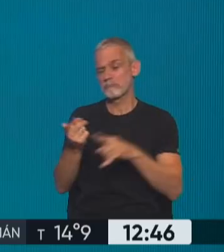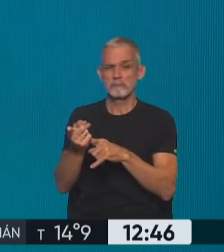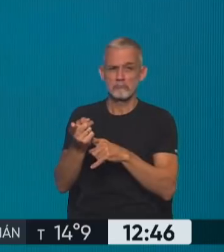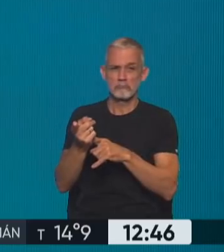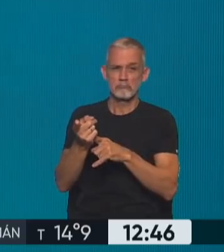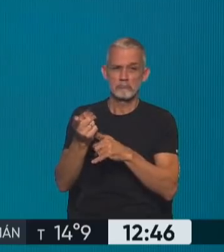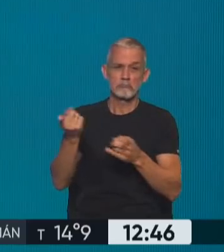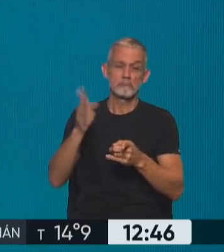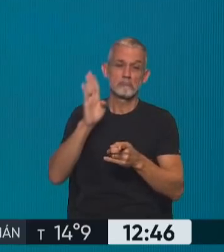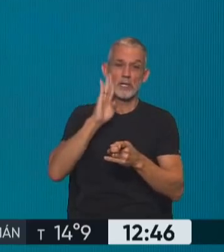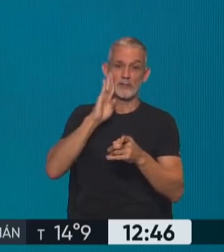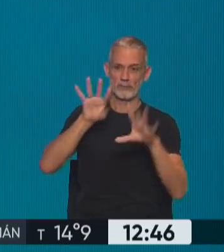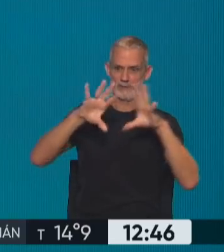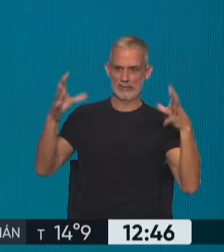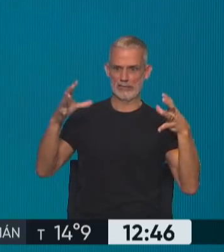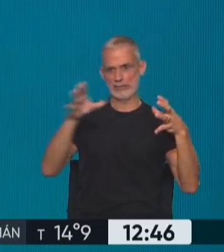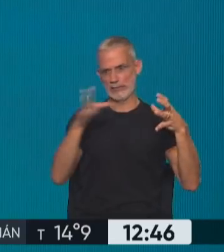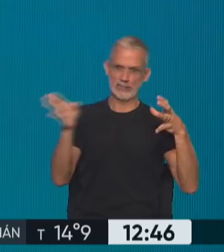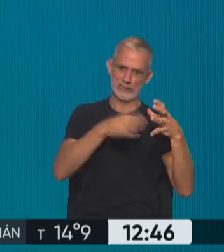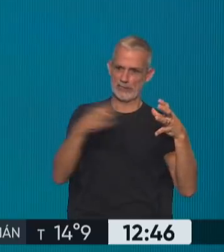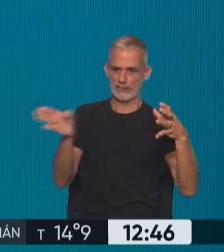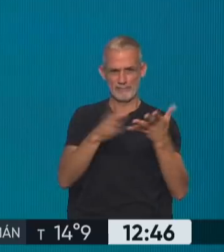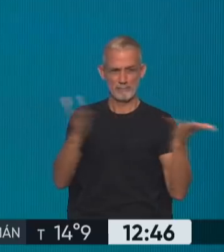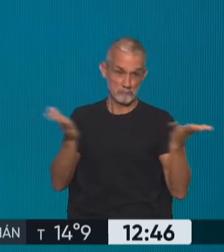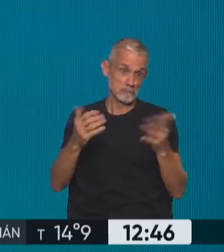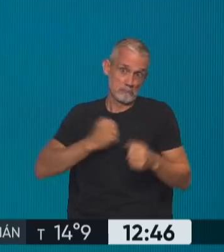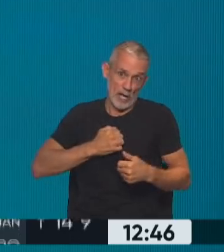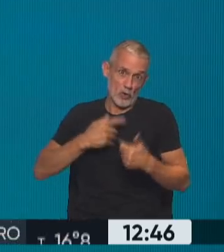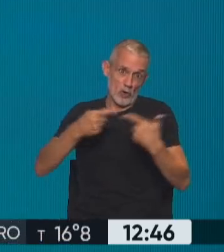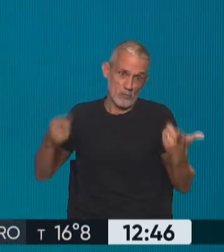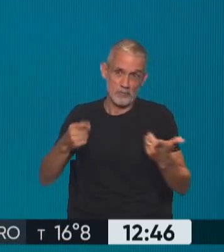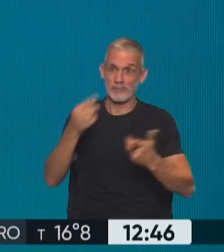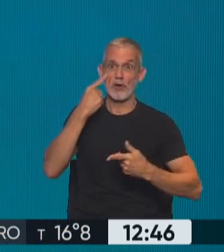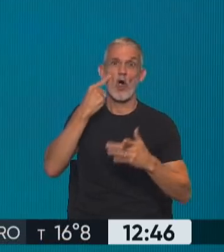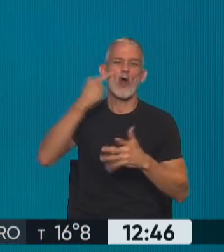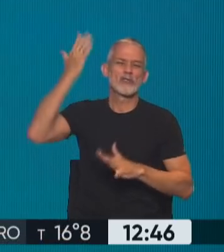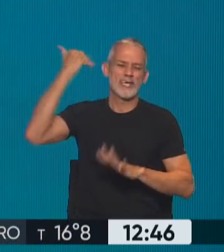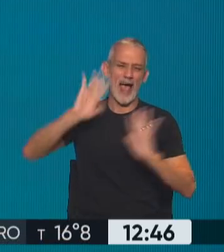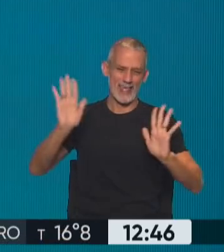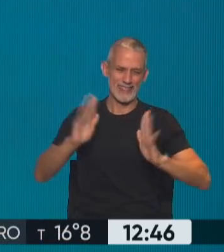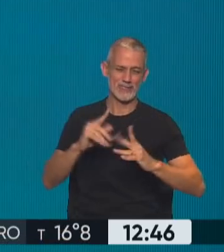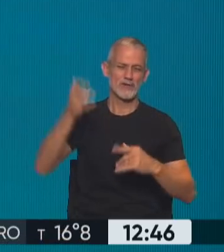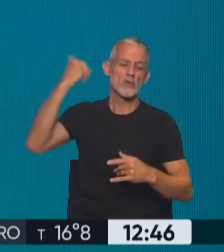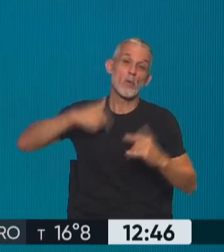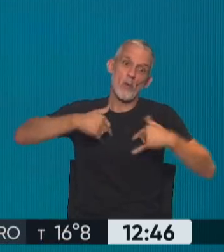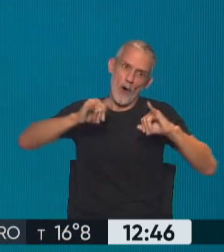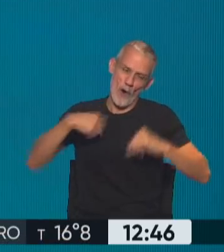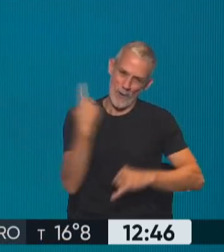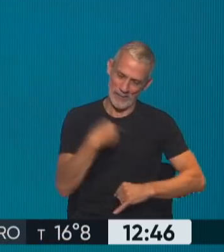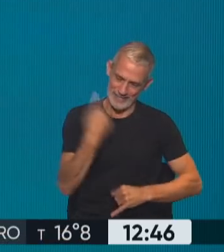lado el mundo occidental, libre y cristiano, como se lo conocía allá por nuestras